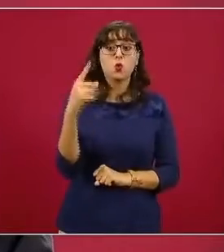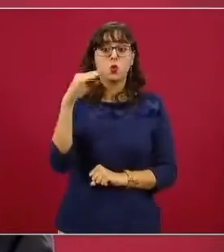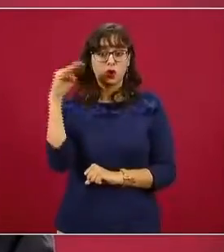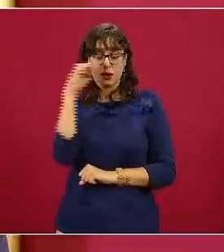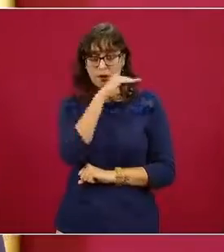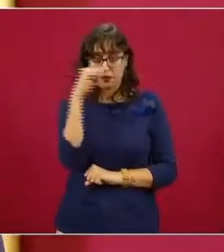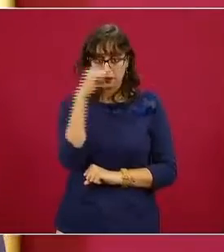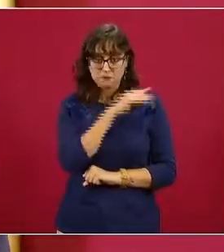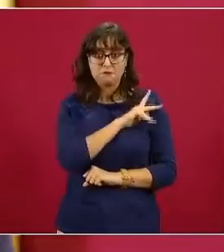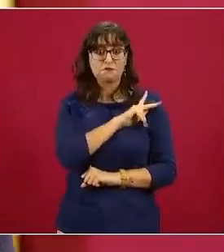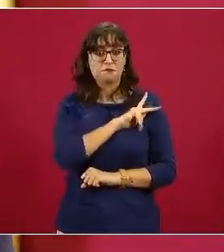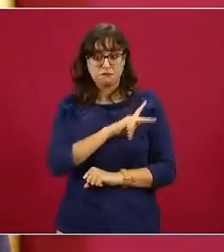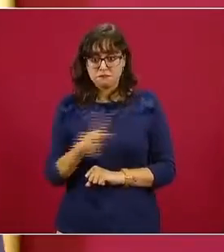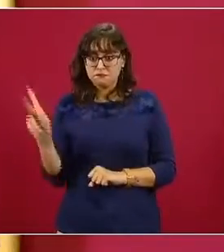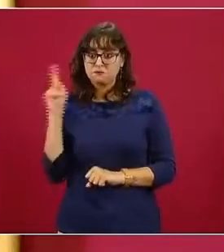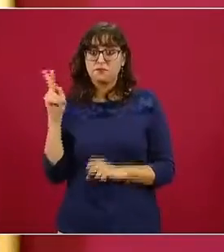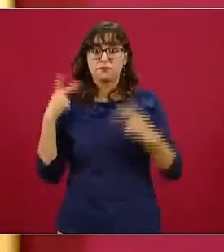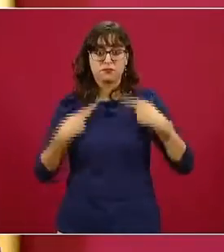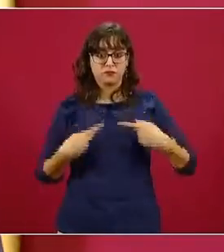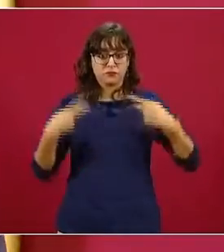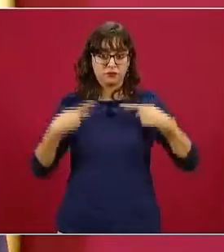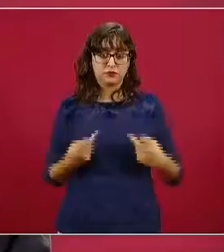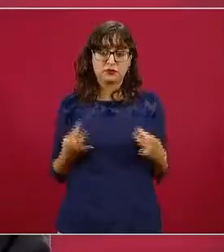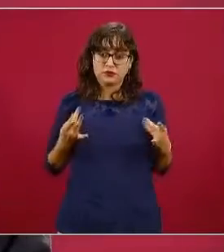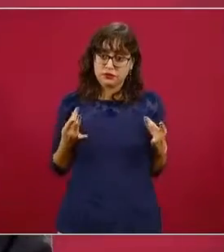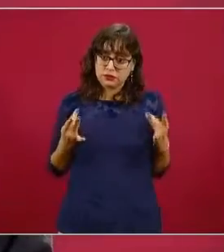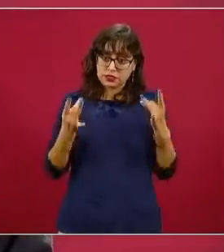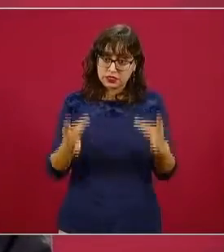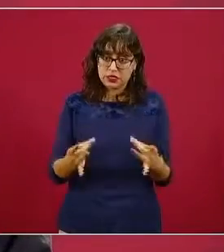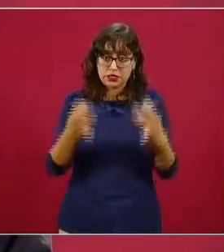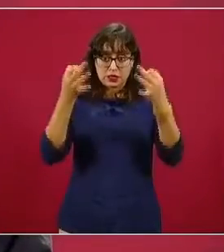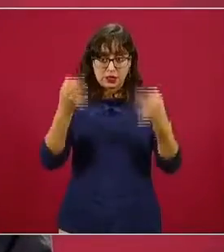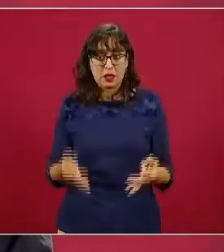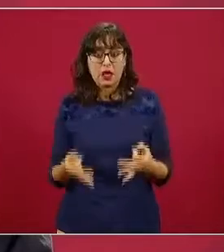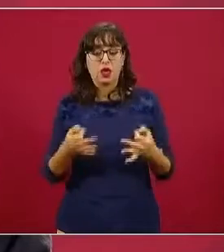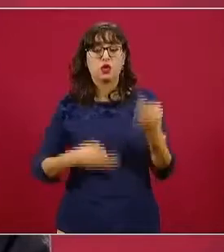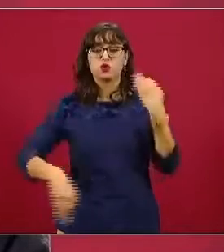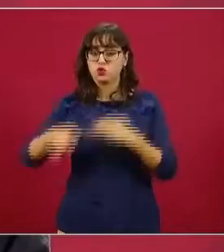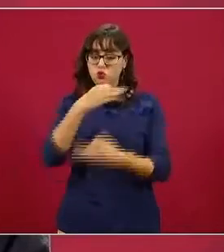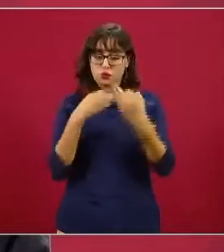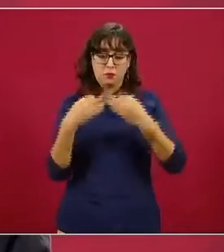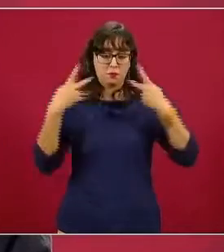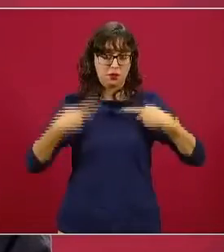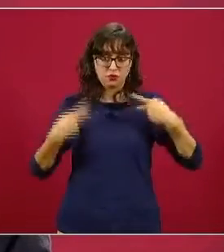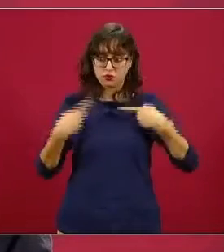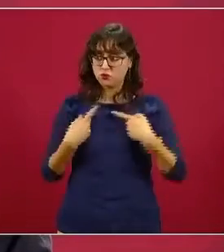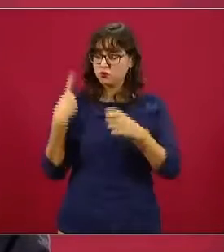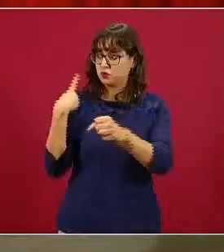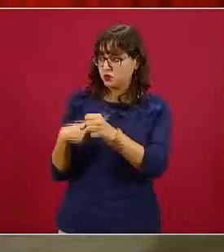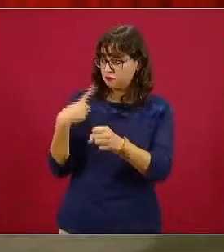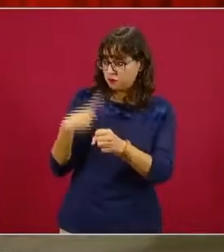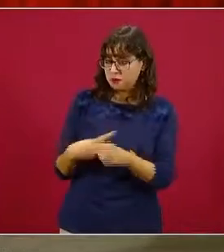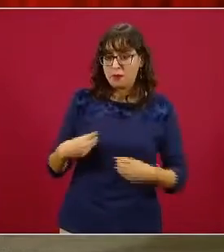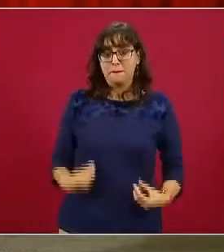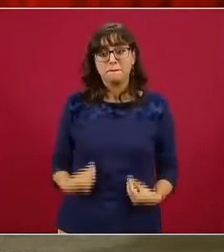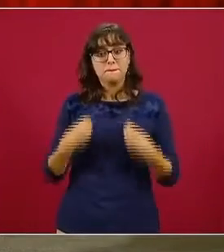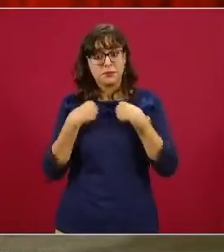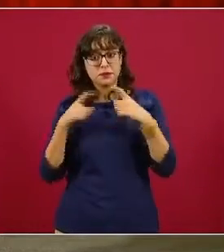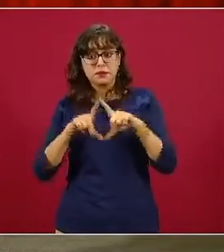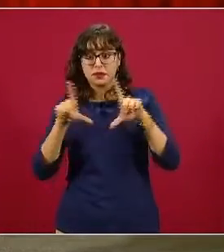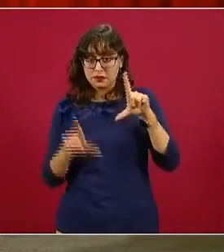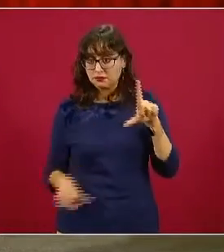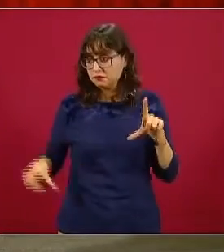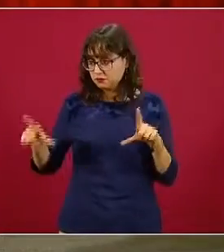gratuito, público, desde luego de calidad, que permita que cualquier persona residente en el territorio